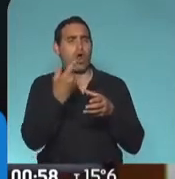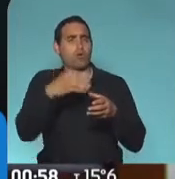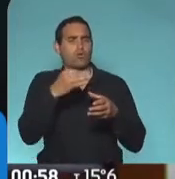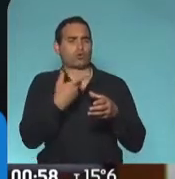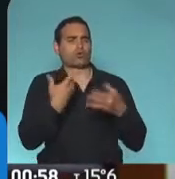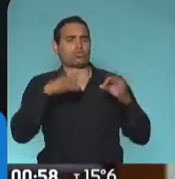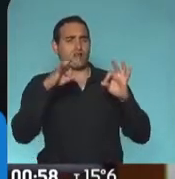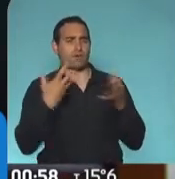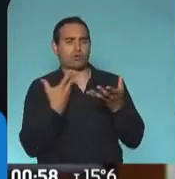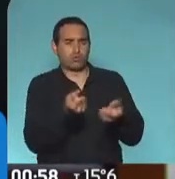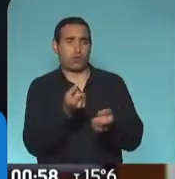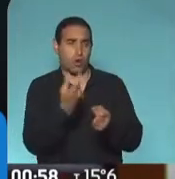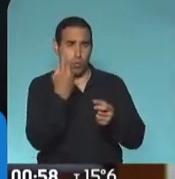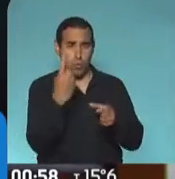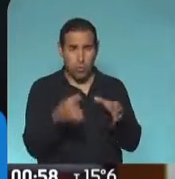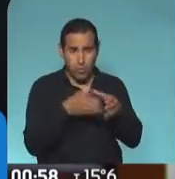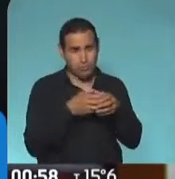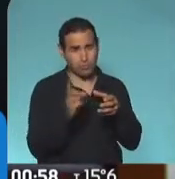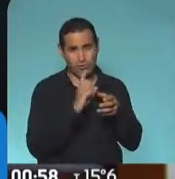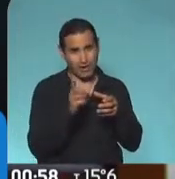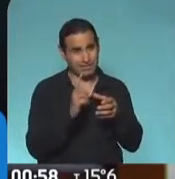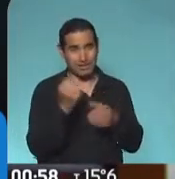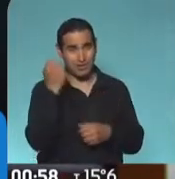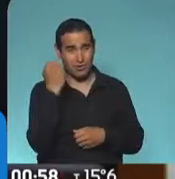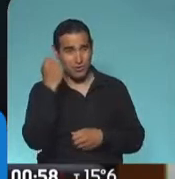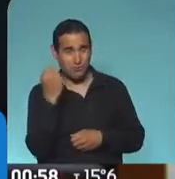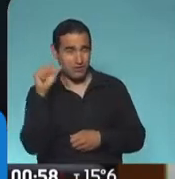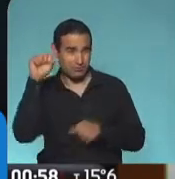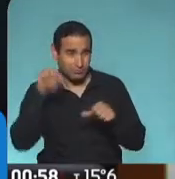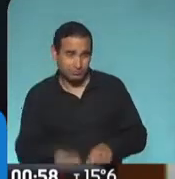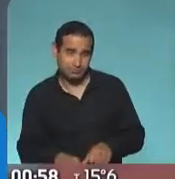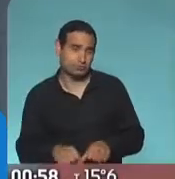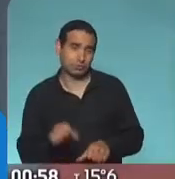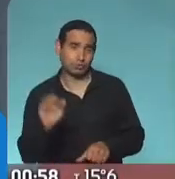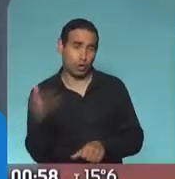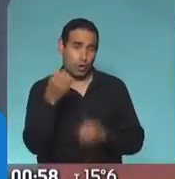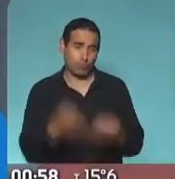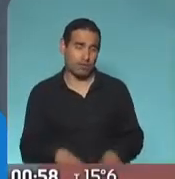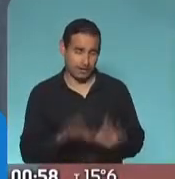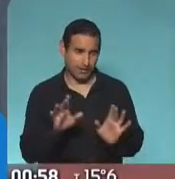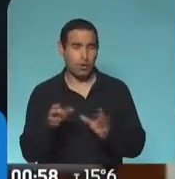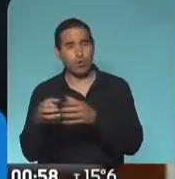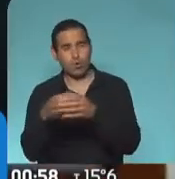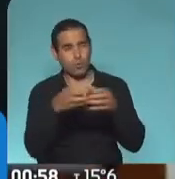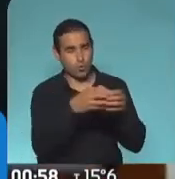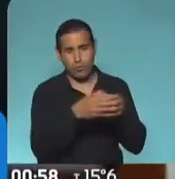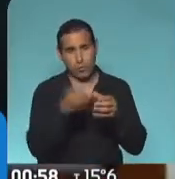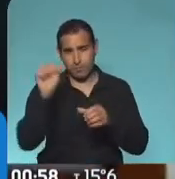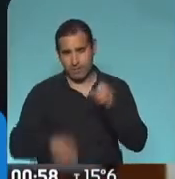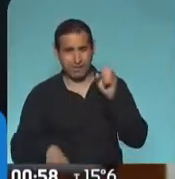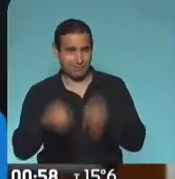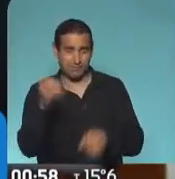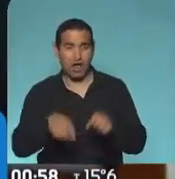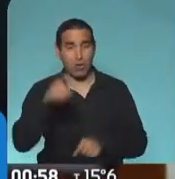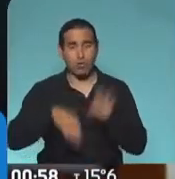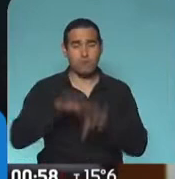cuando la macroeconomía se derrumba pierden todos no algunos pierdes más que otros pero ahí se pierde más